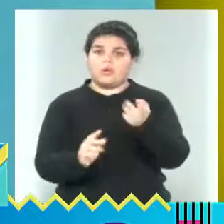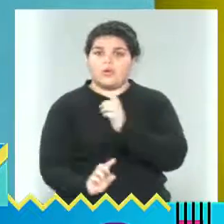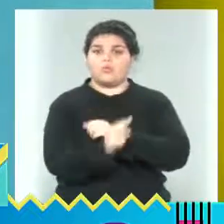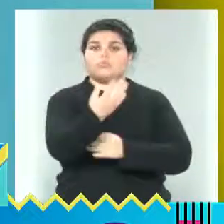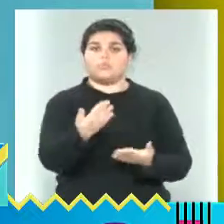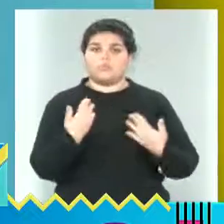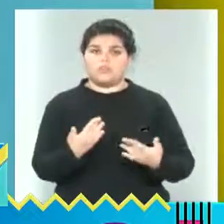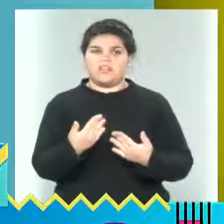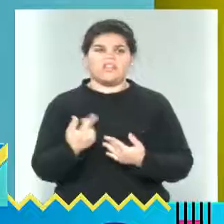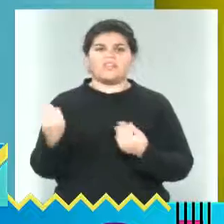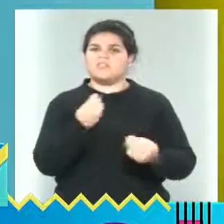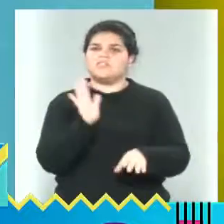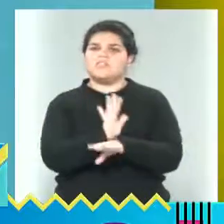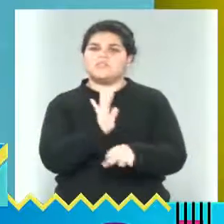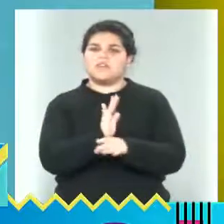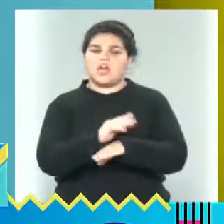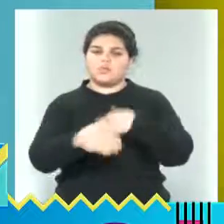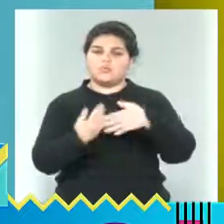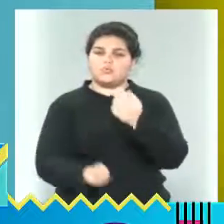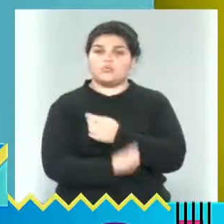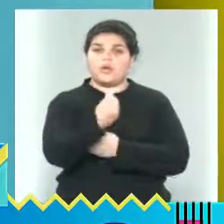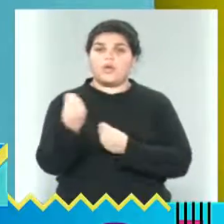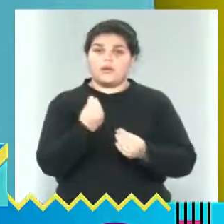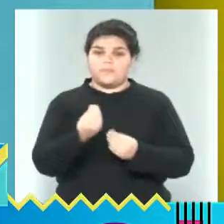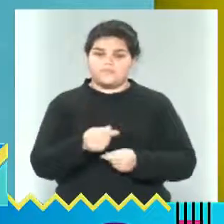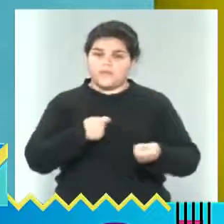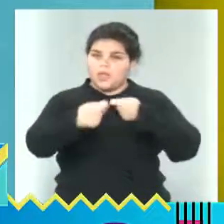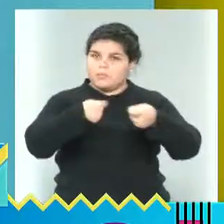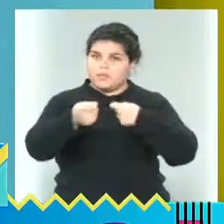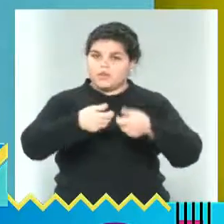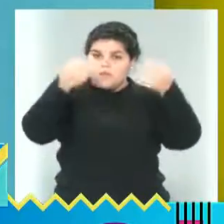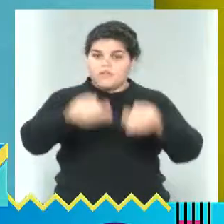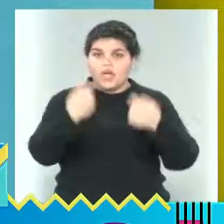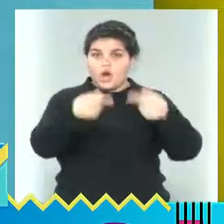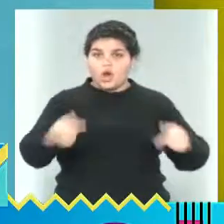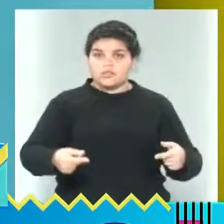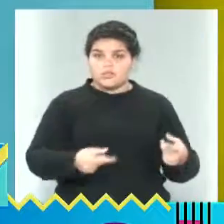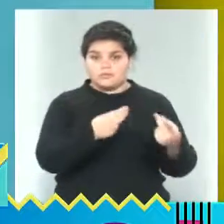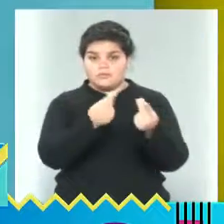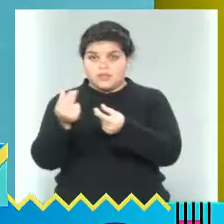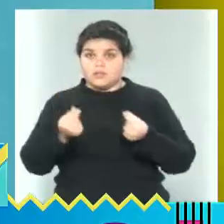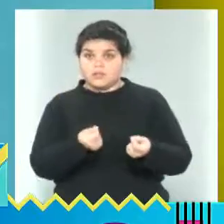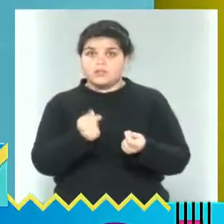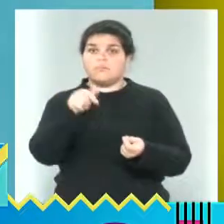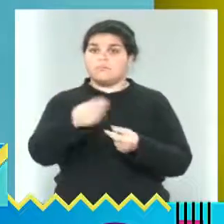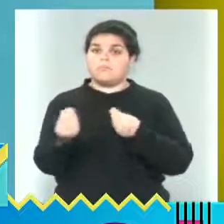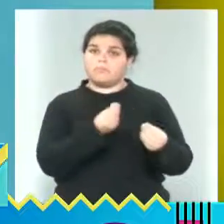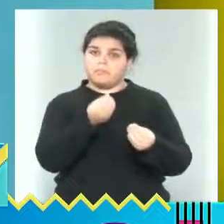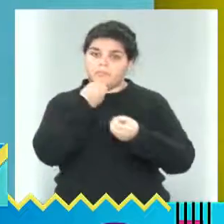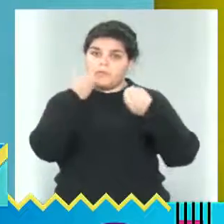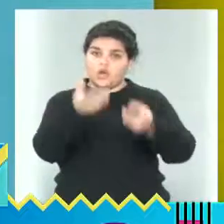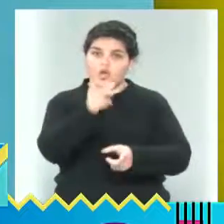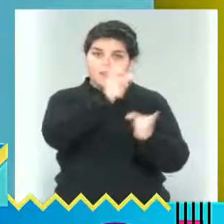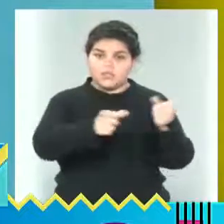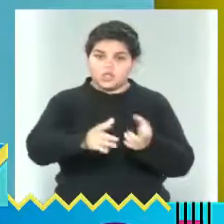el concepto de sustentabilidad. Se refiere a la administración eficiente y racional de los recursos, de manera tal que sea posible mejorar el bienestar